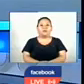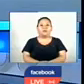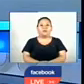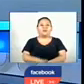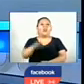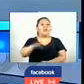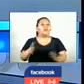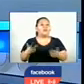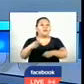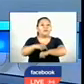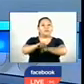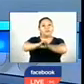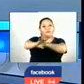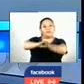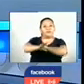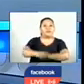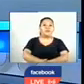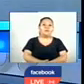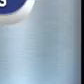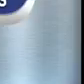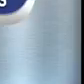Hacemos un espacio para comerciales